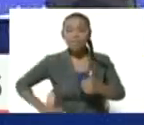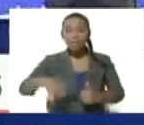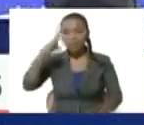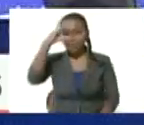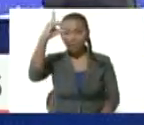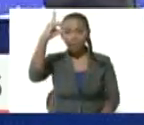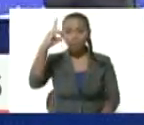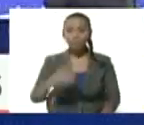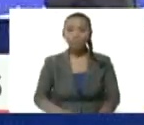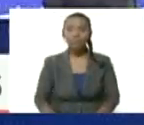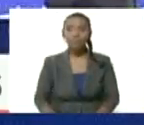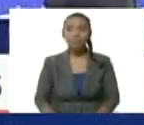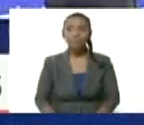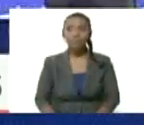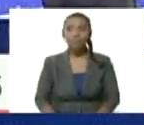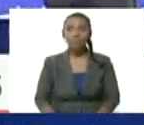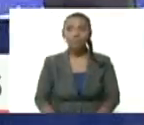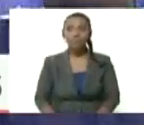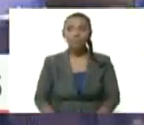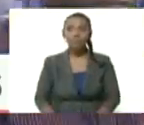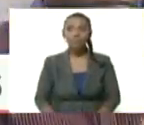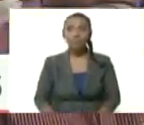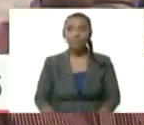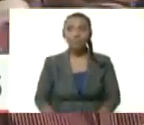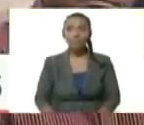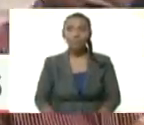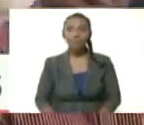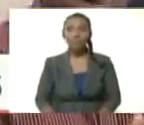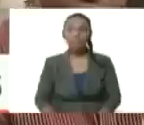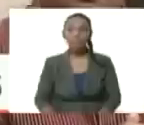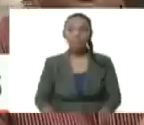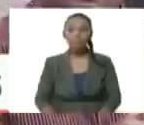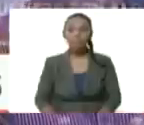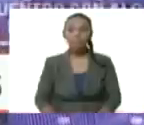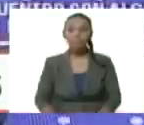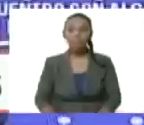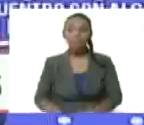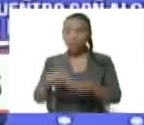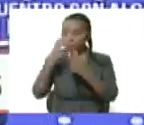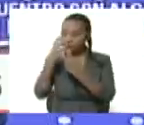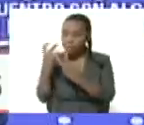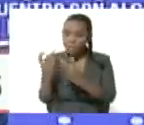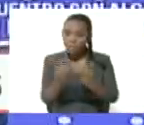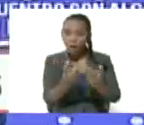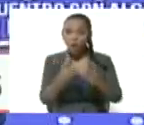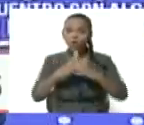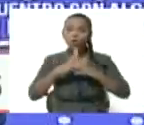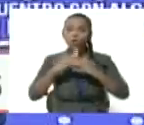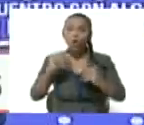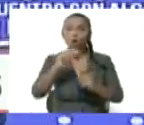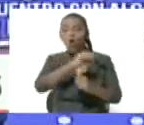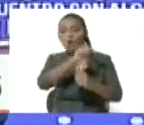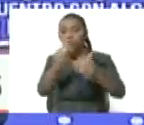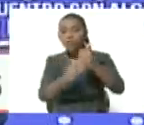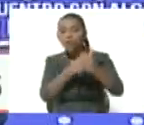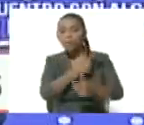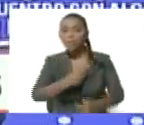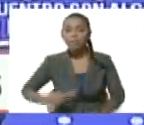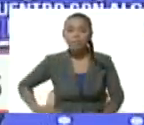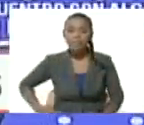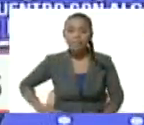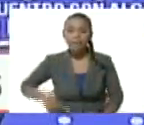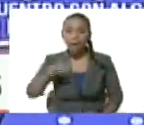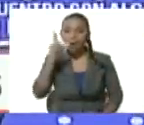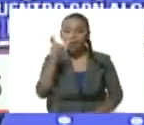Delcy Eloína Rodríguez Gómez. Invité a todos los vicepresidentes de gobierno, puro hombre.